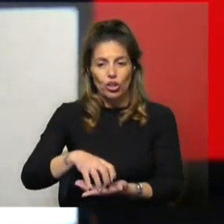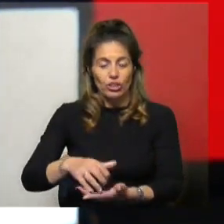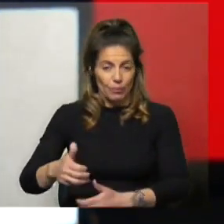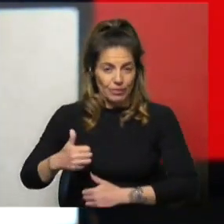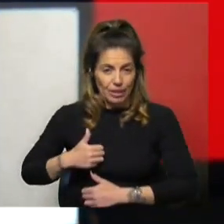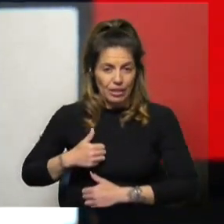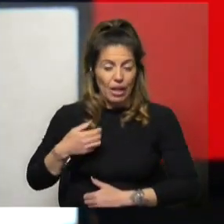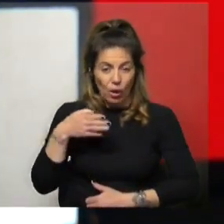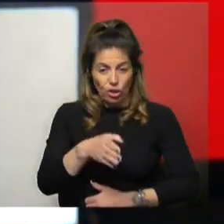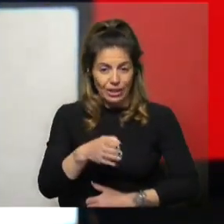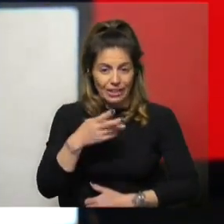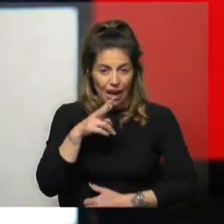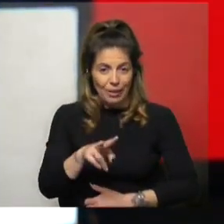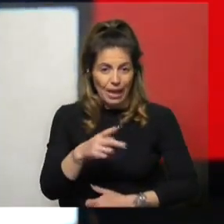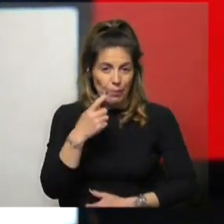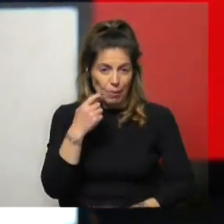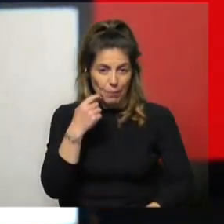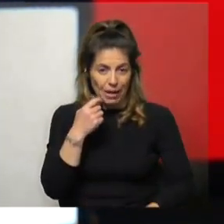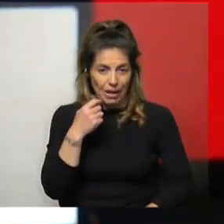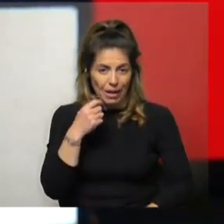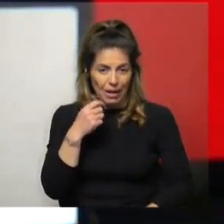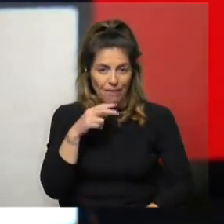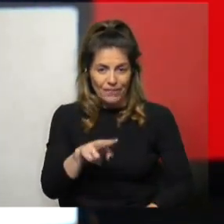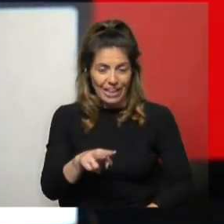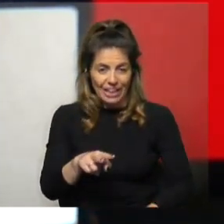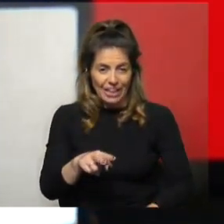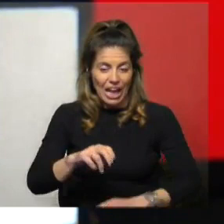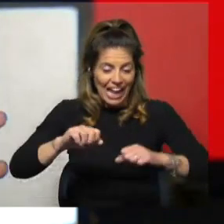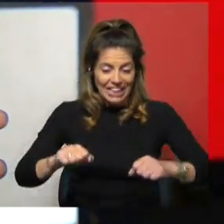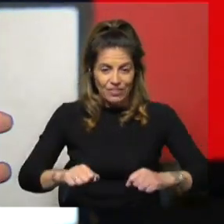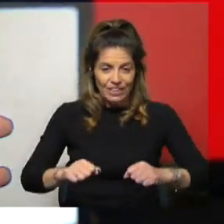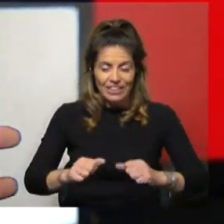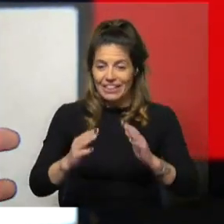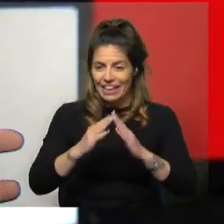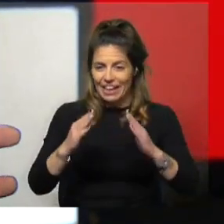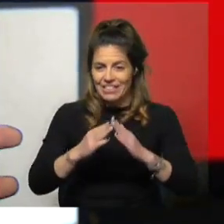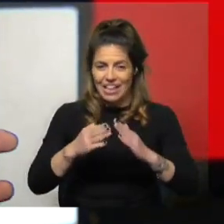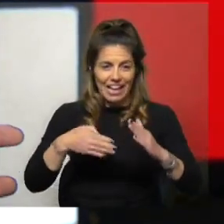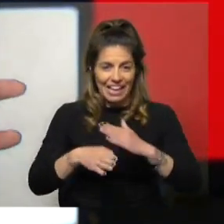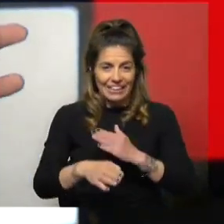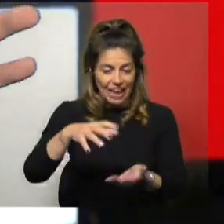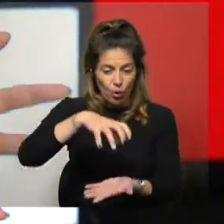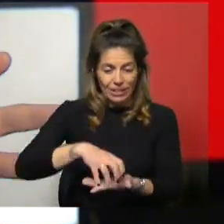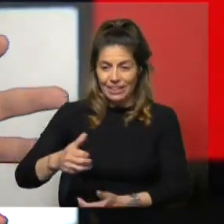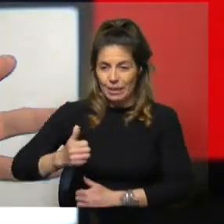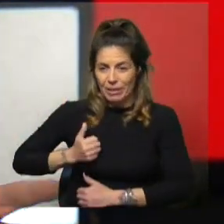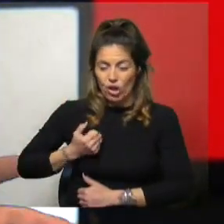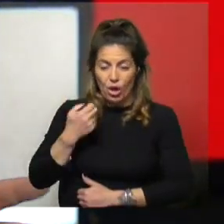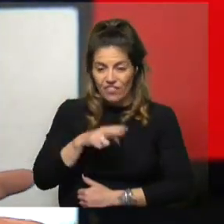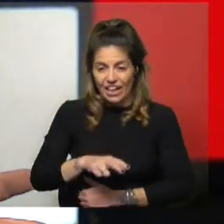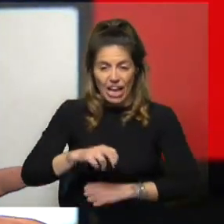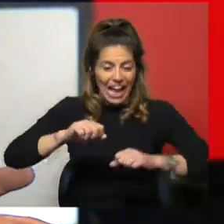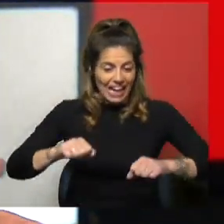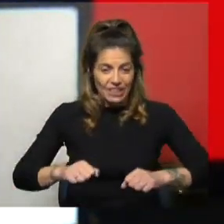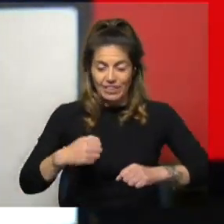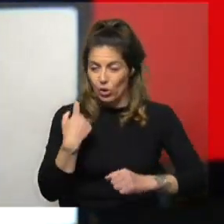no encuentra el living de casa o sea entra al cuartel y encuentra el living